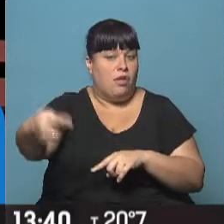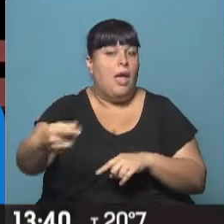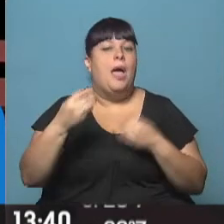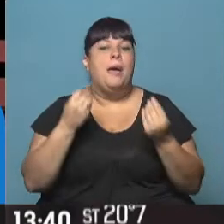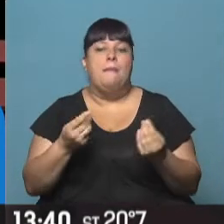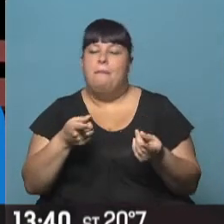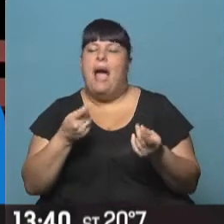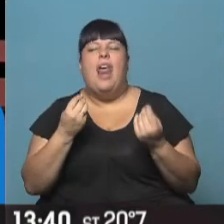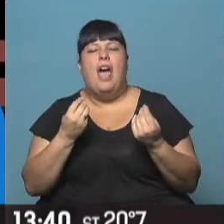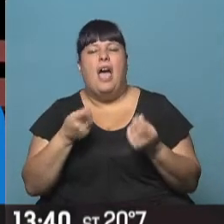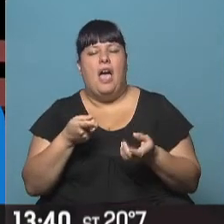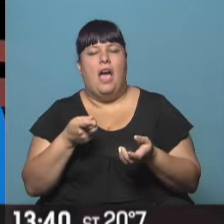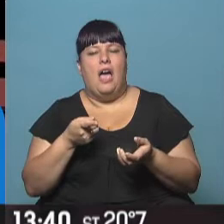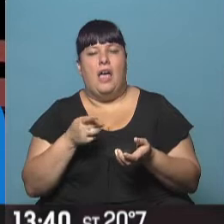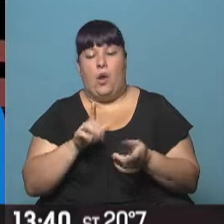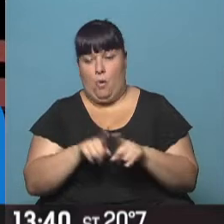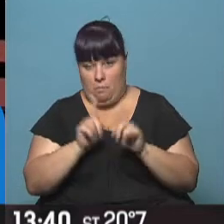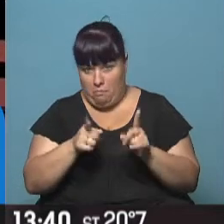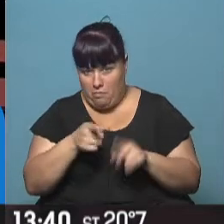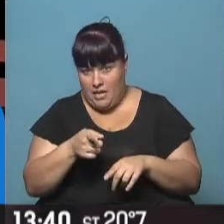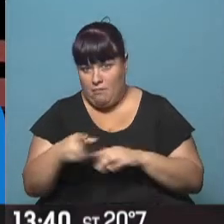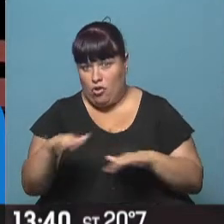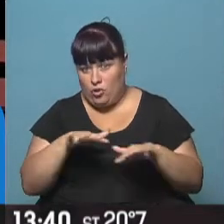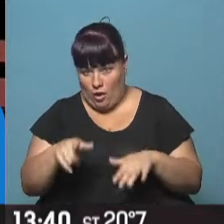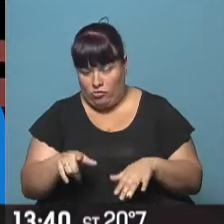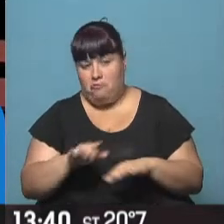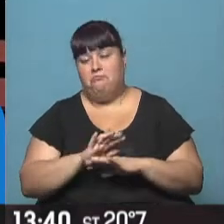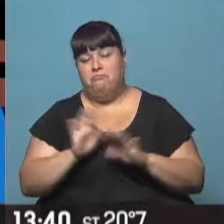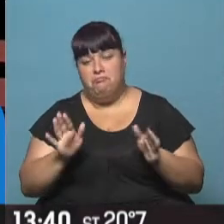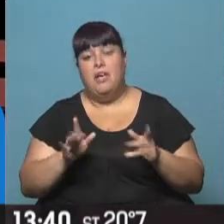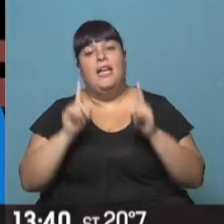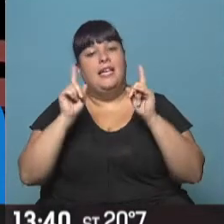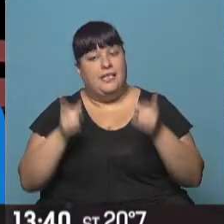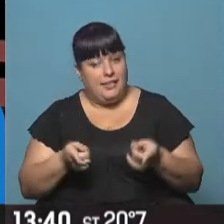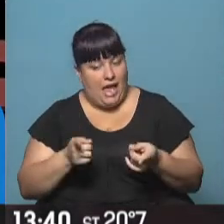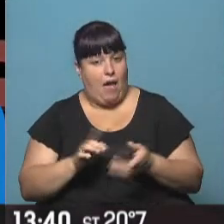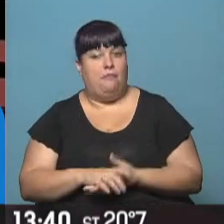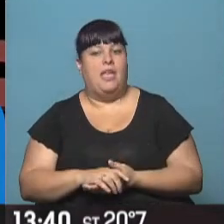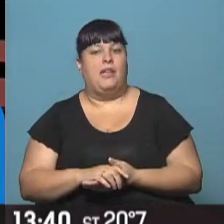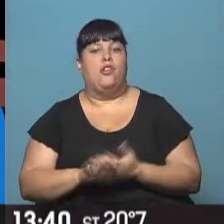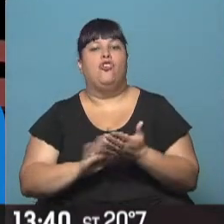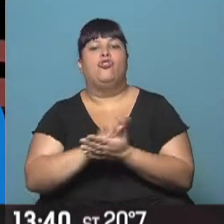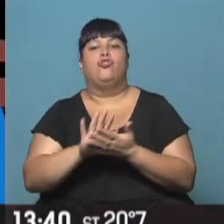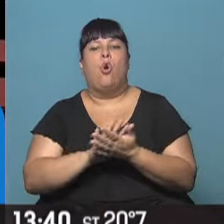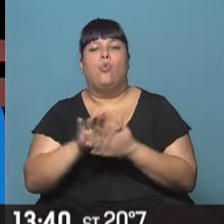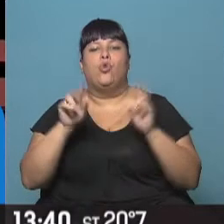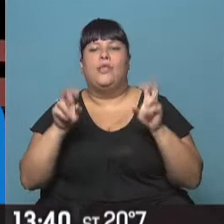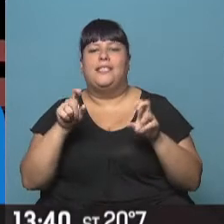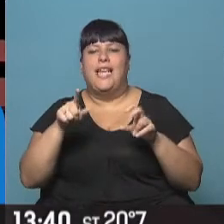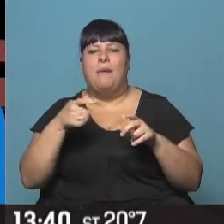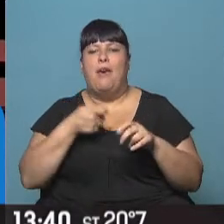que tiene que ver también con esta situación. Así que también resolver la cuestión